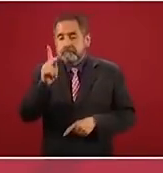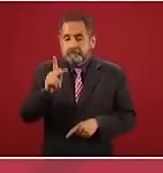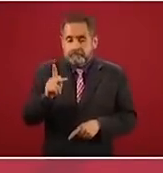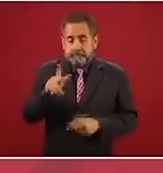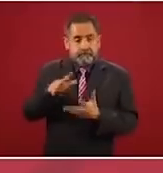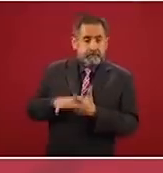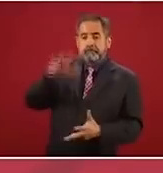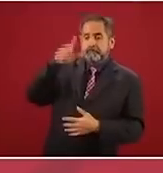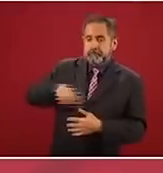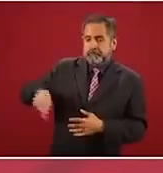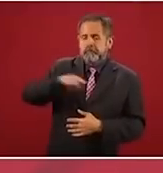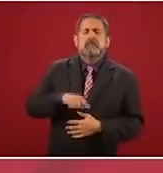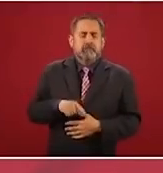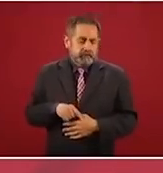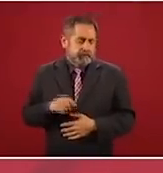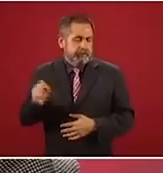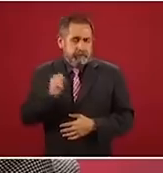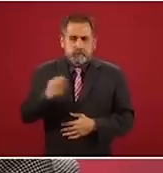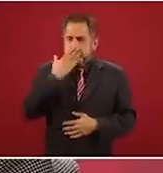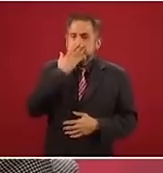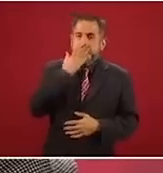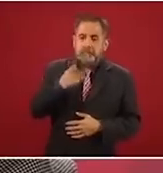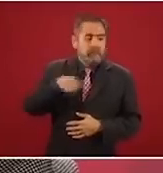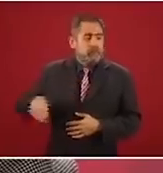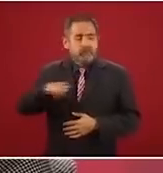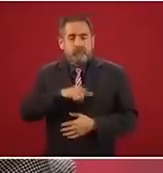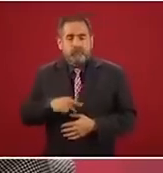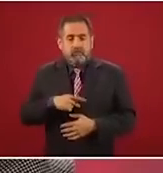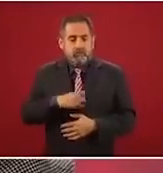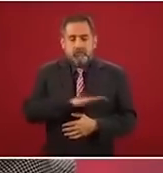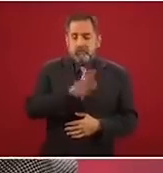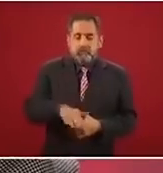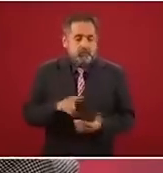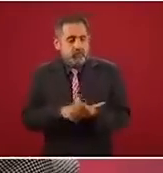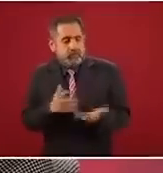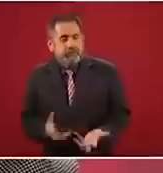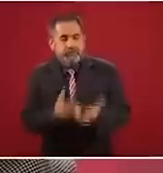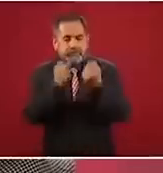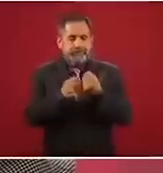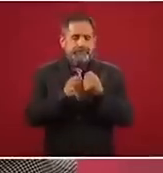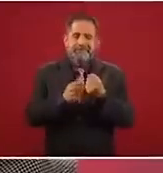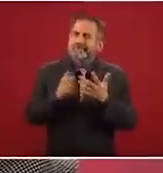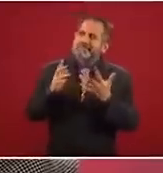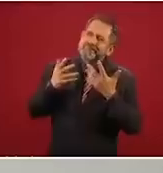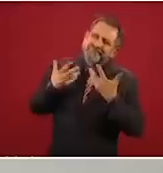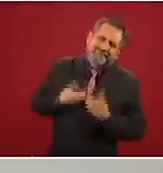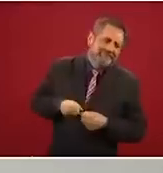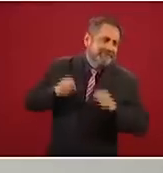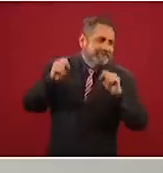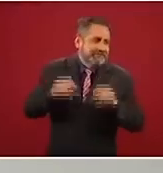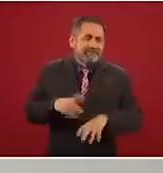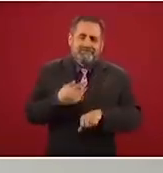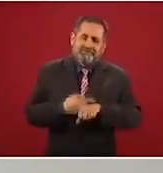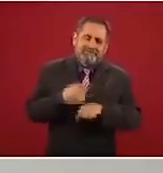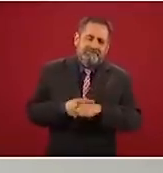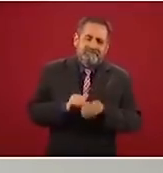gran mayoría, afortunadamente, de los seres humanos no mueren, pero quedan desgastados o con una